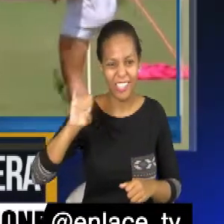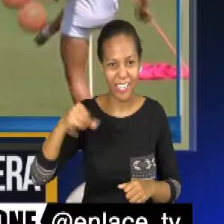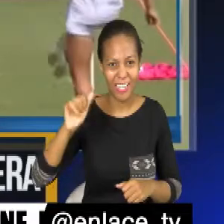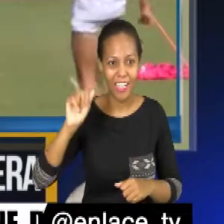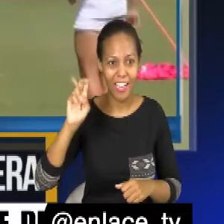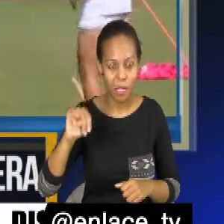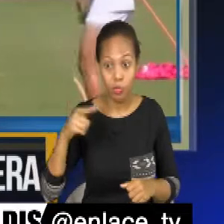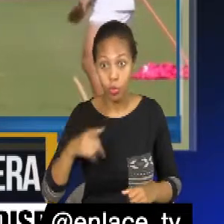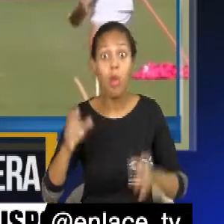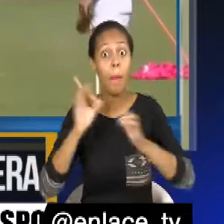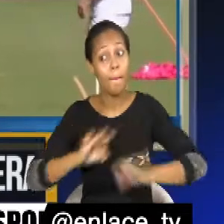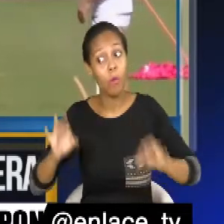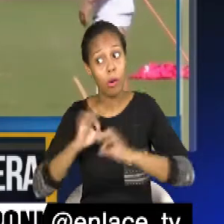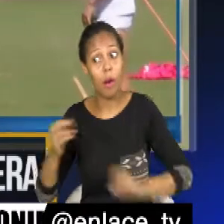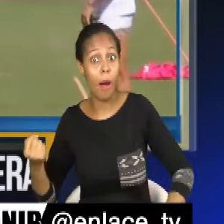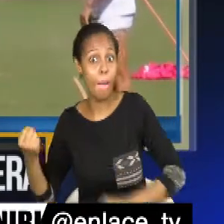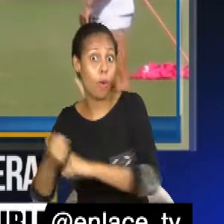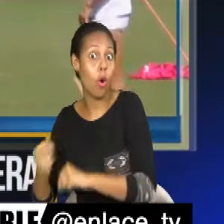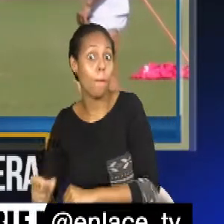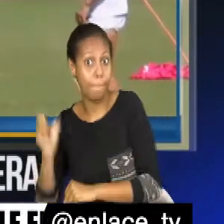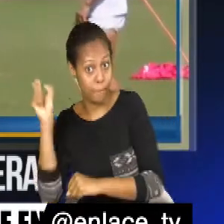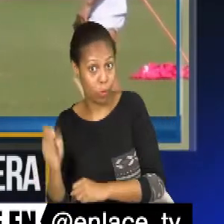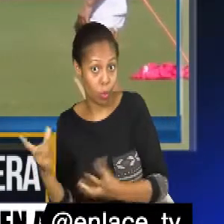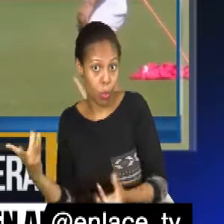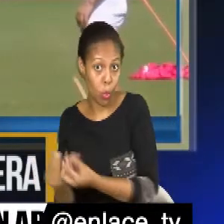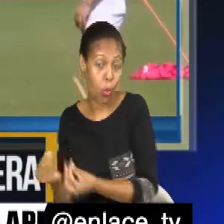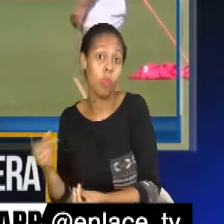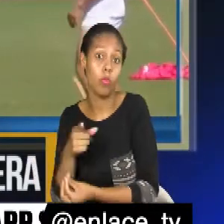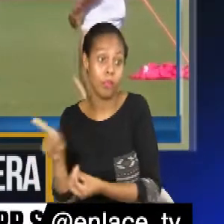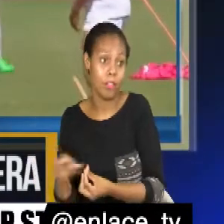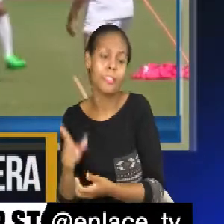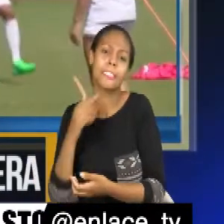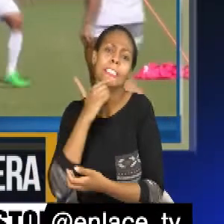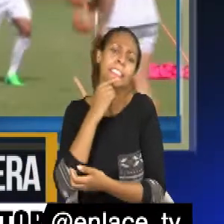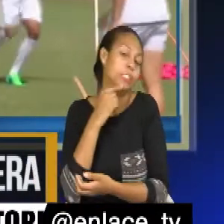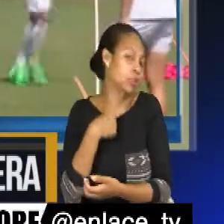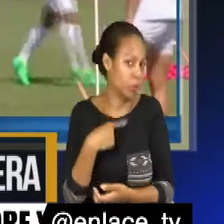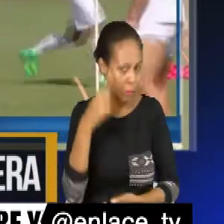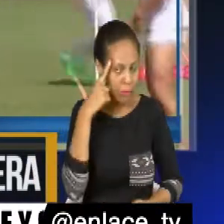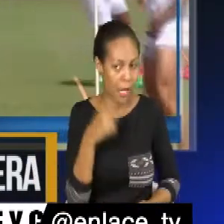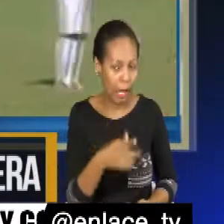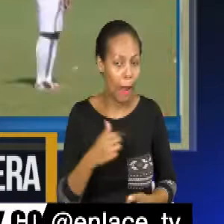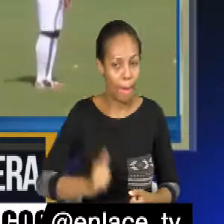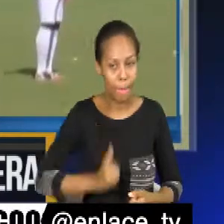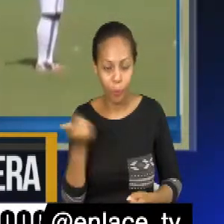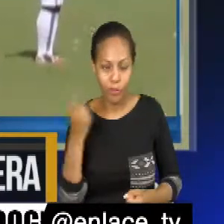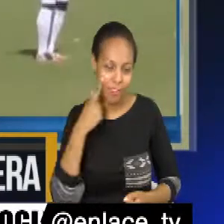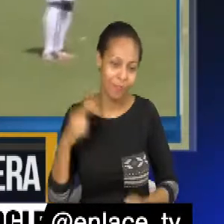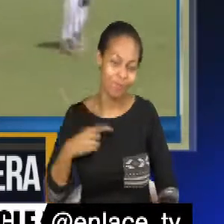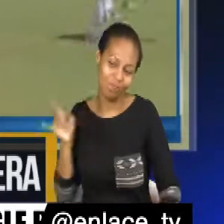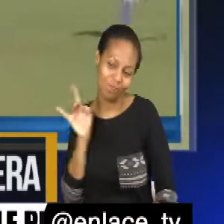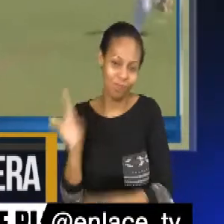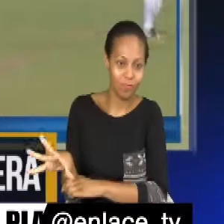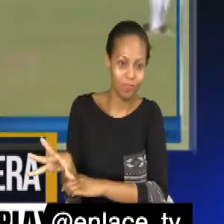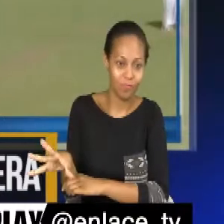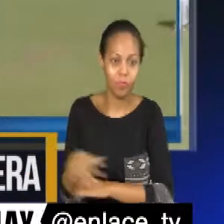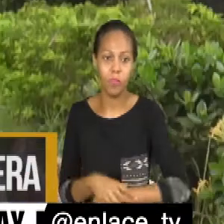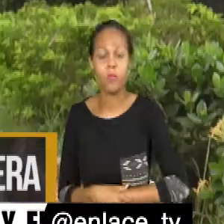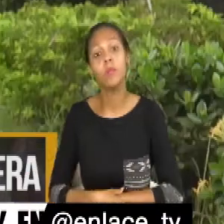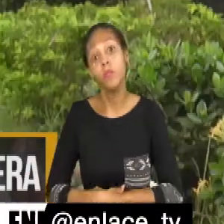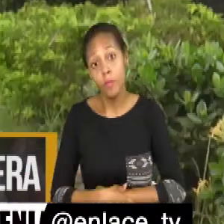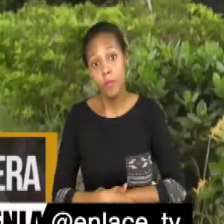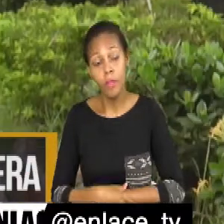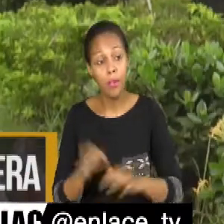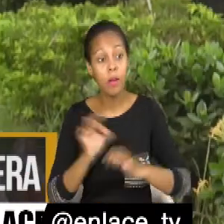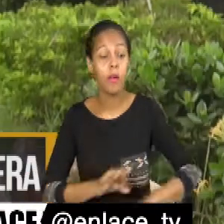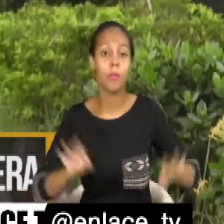andamiaje, en su parapeto táctico del profe Costas, y de ahí, por ahí le podemos sacar ventaja a favor. Así que